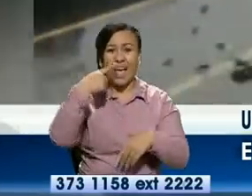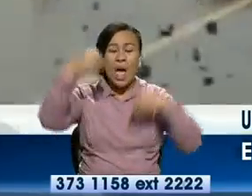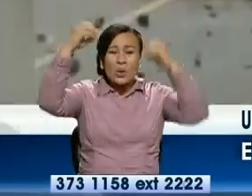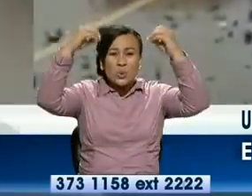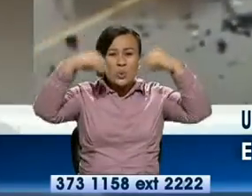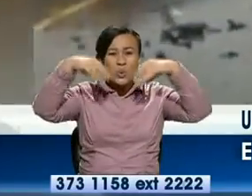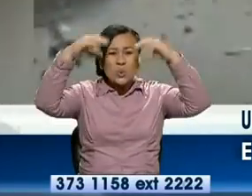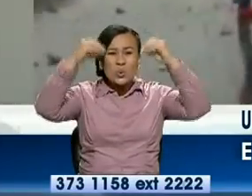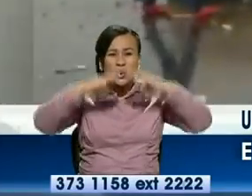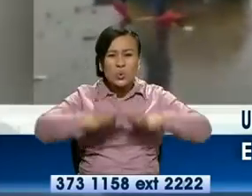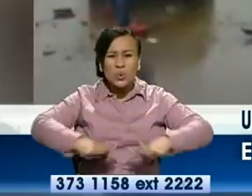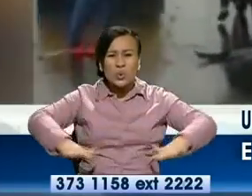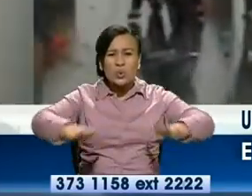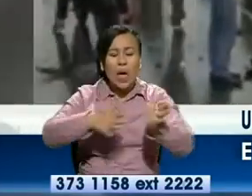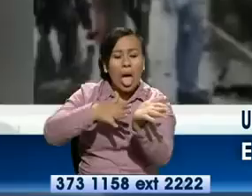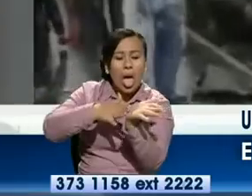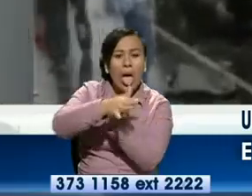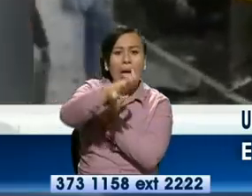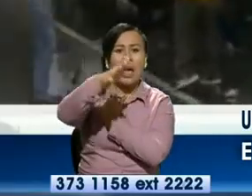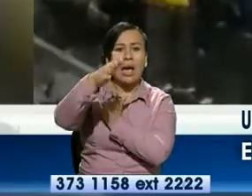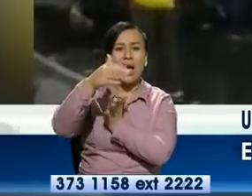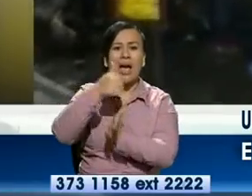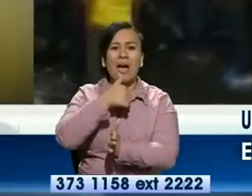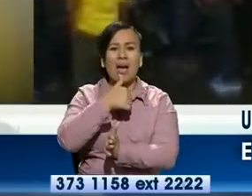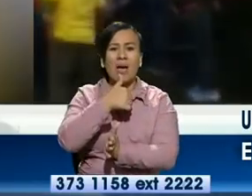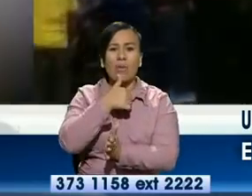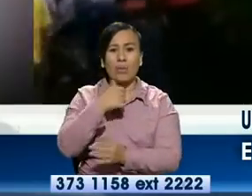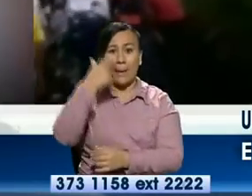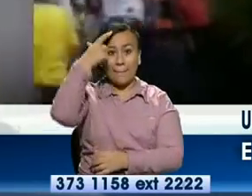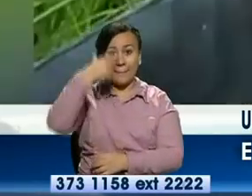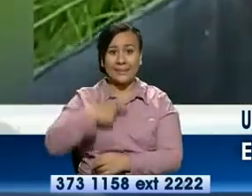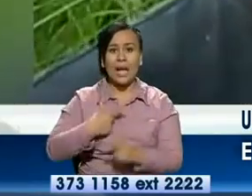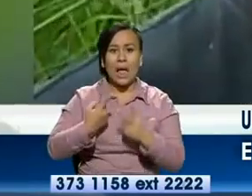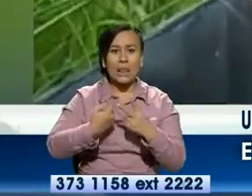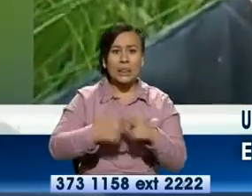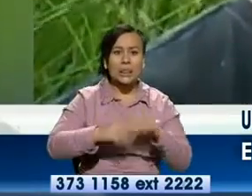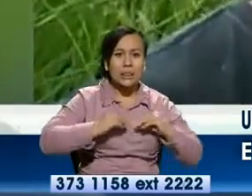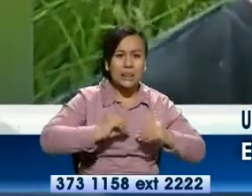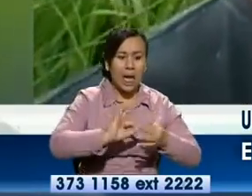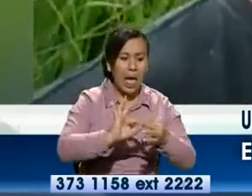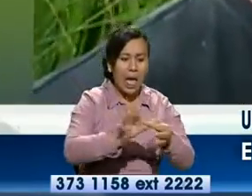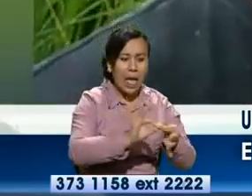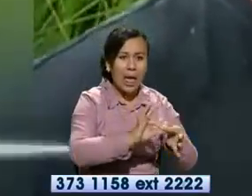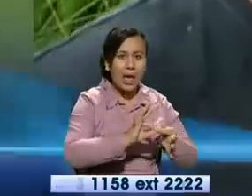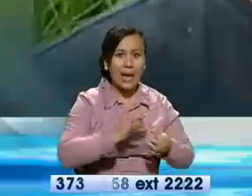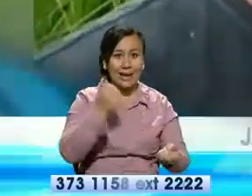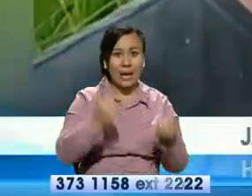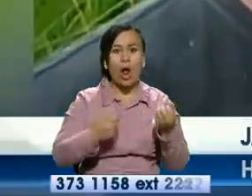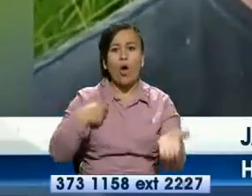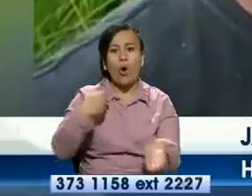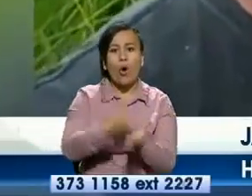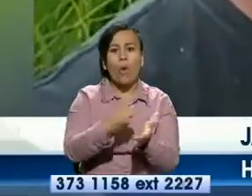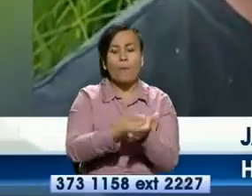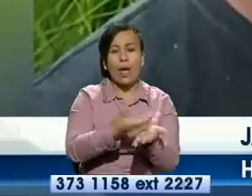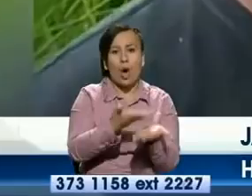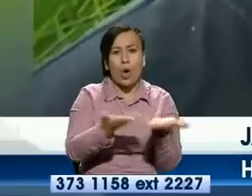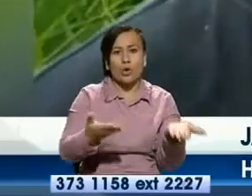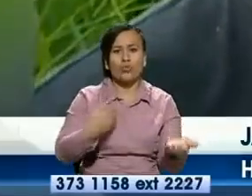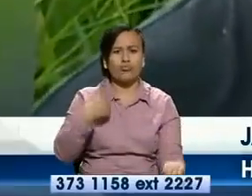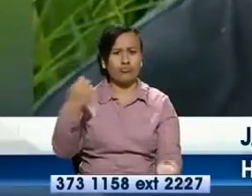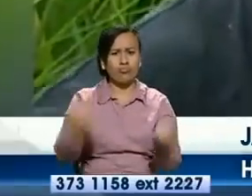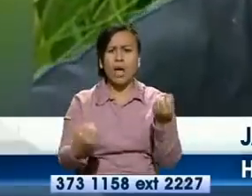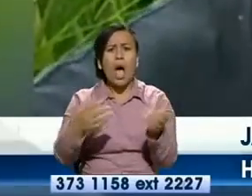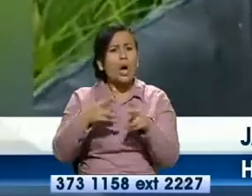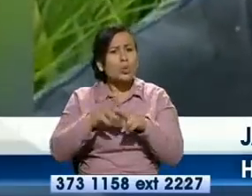llovía copiosamente. Porque él es mecánico y yo le ayudo. Entonces, íbamos a comprar a Quevedo unos repuestos y veníamos de una